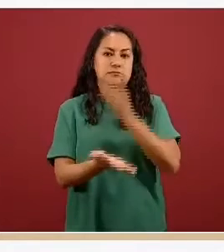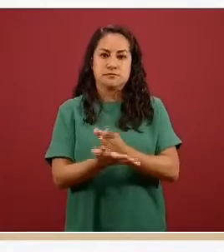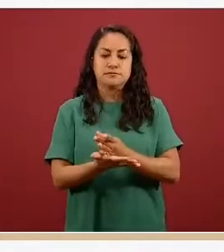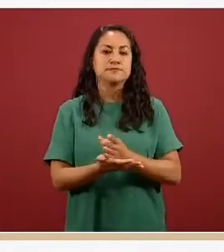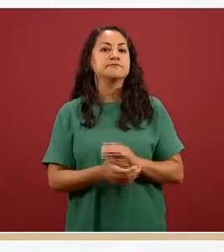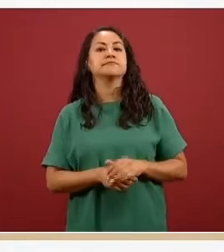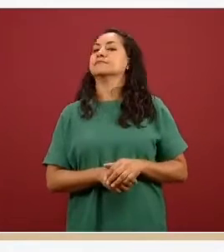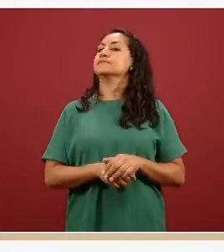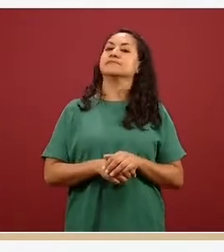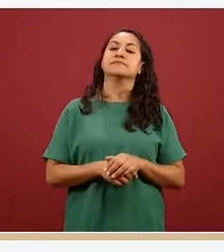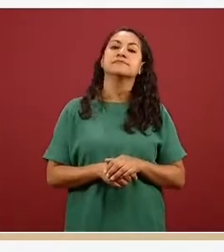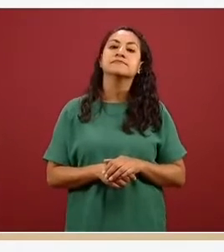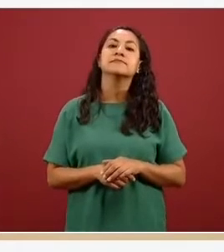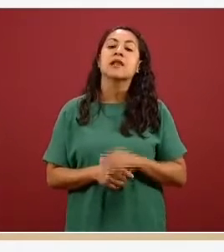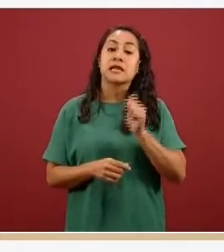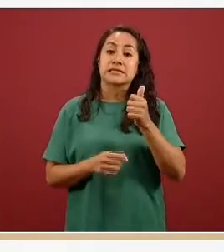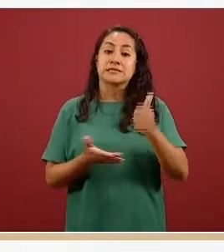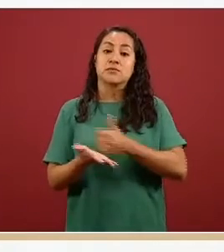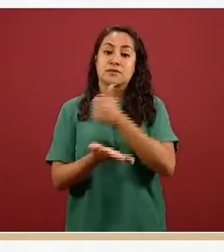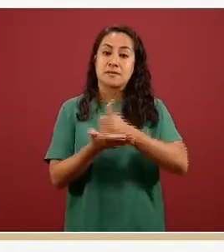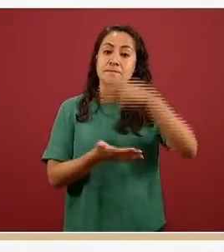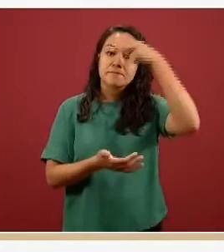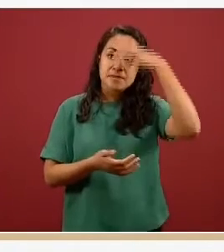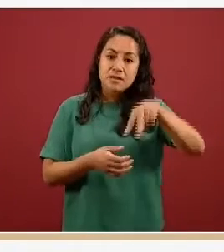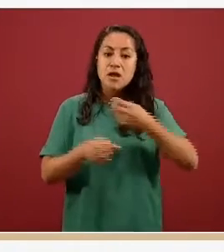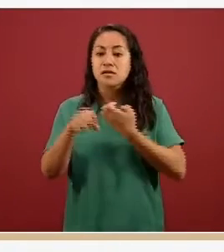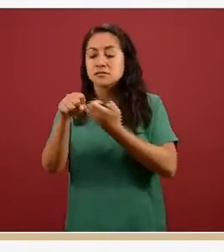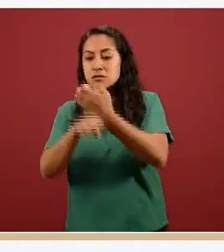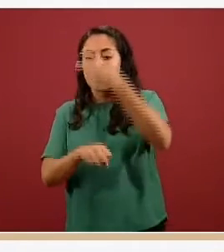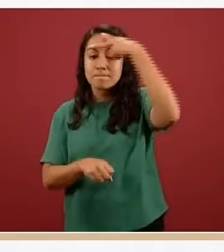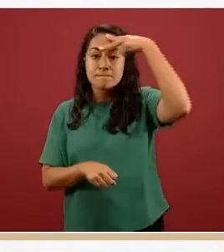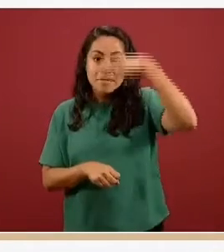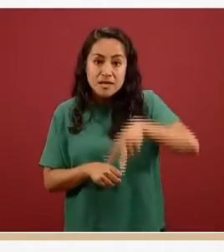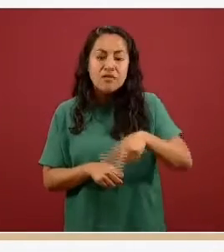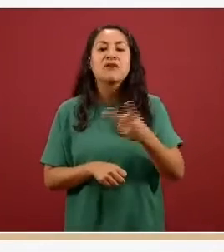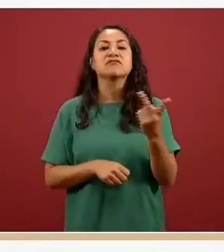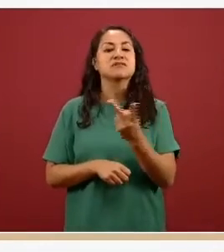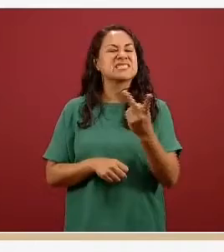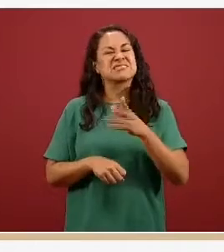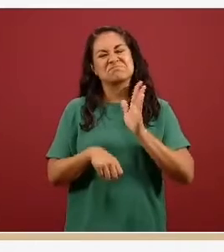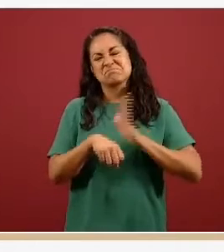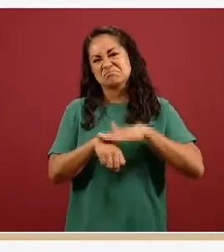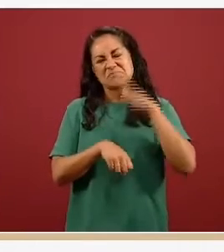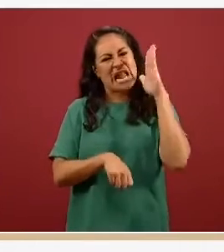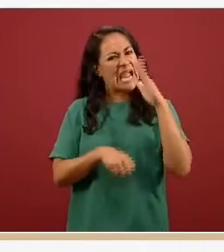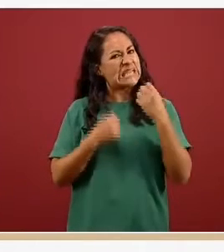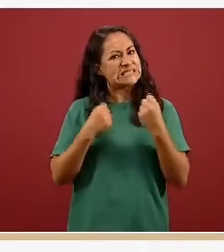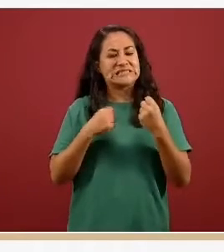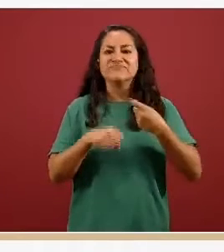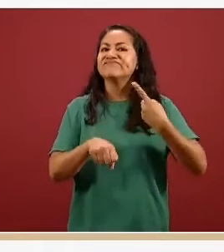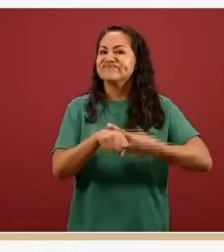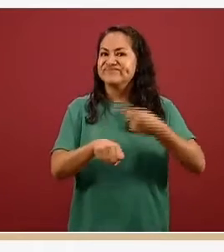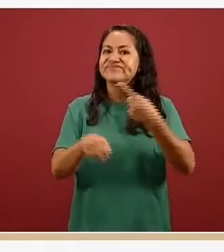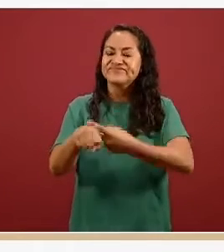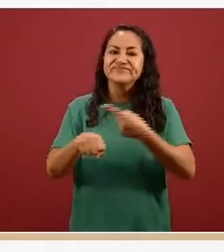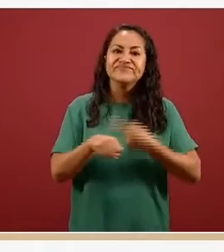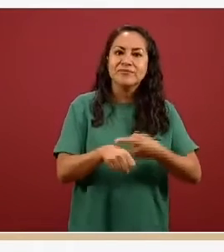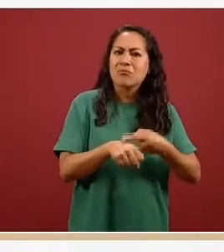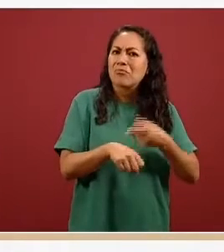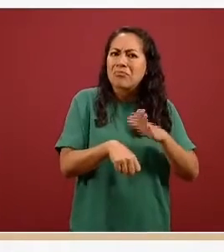ejemplo, que la Ciudad de México y que el Estado de México tengan la mayor carga de enfermedad, puede